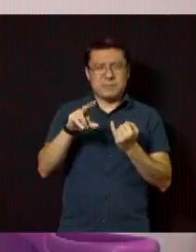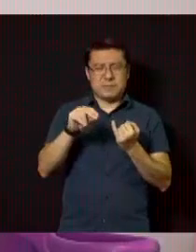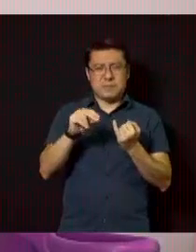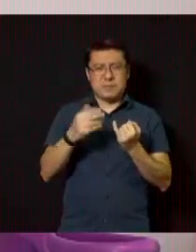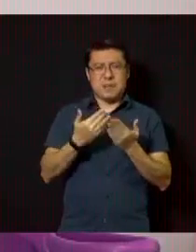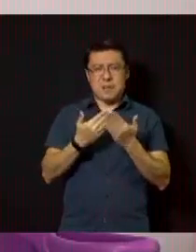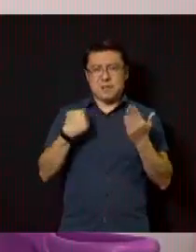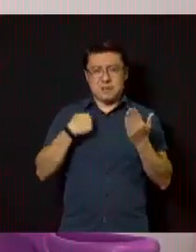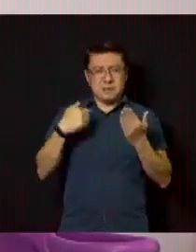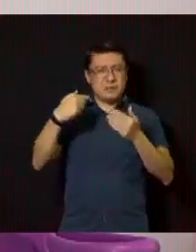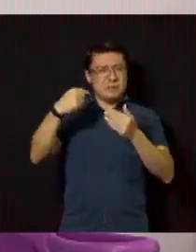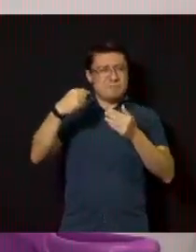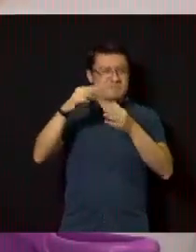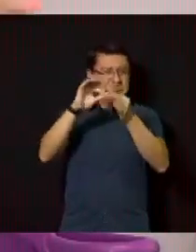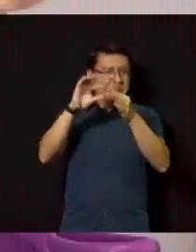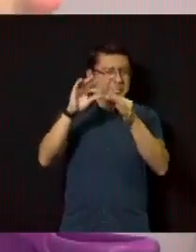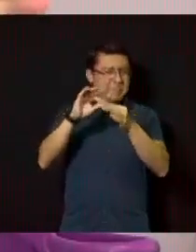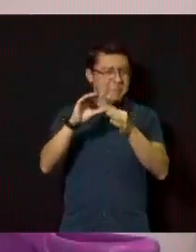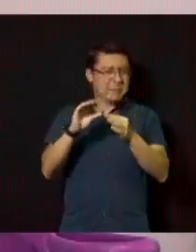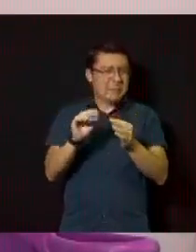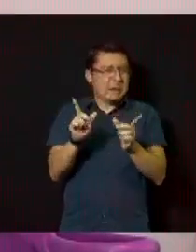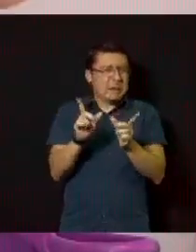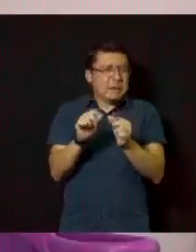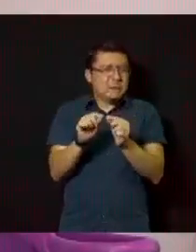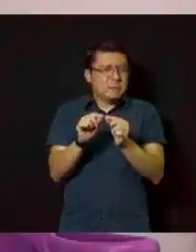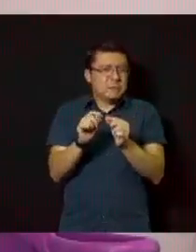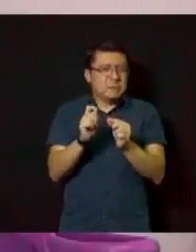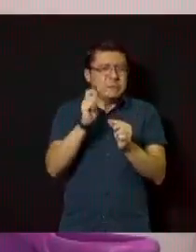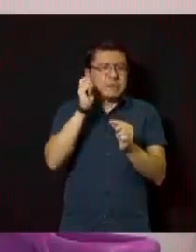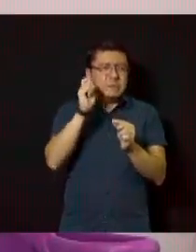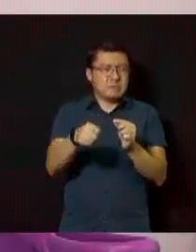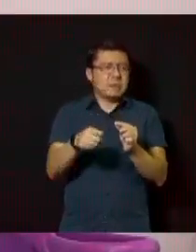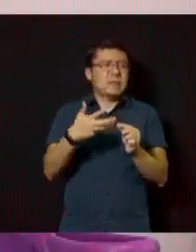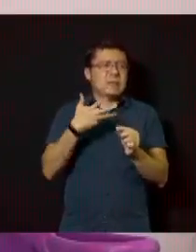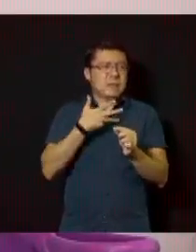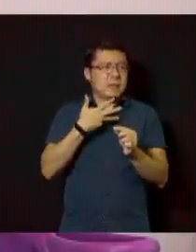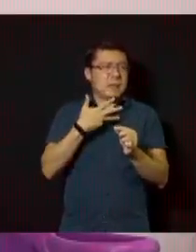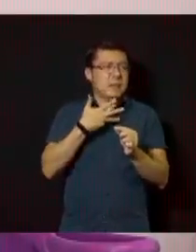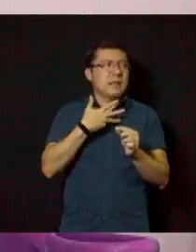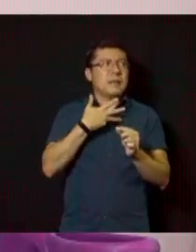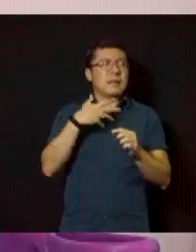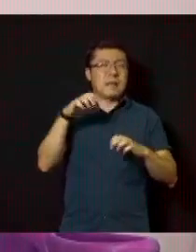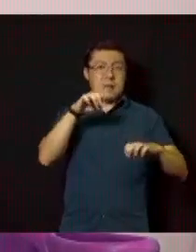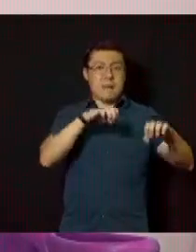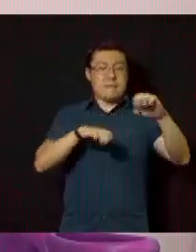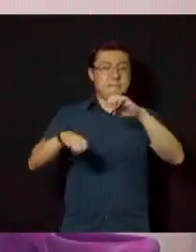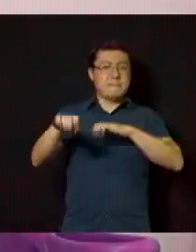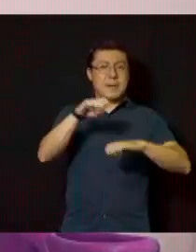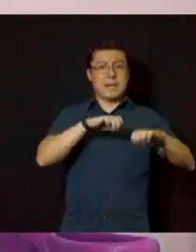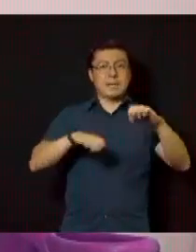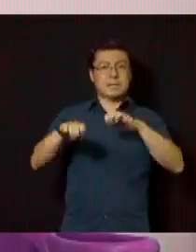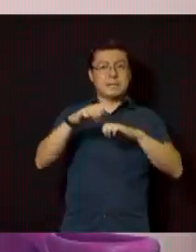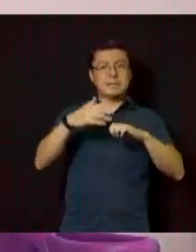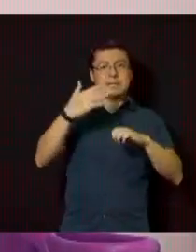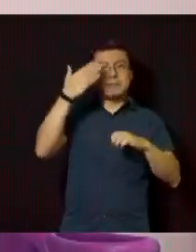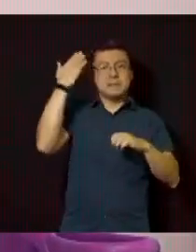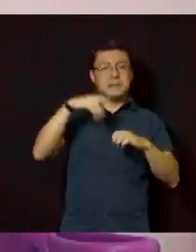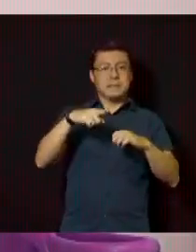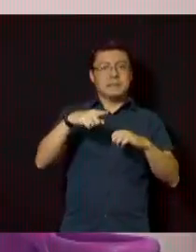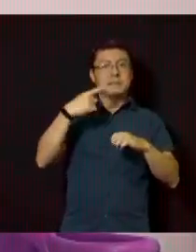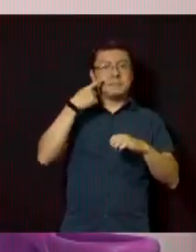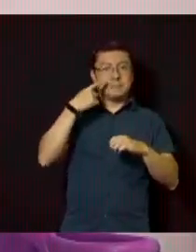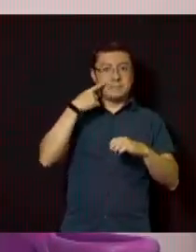de mencionar, pues tenemos una super empresa con una filosofía maravillosa. Quédate con esto, que para mí